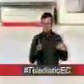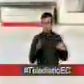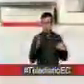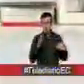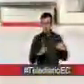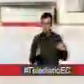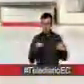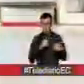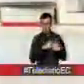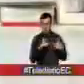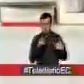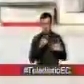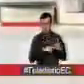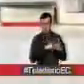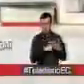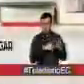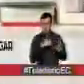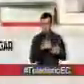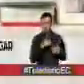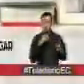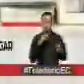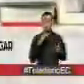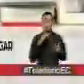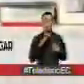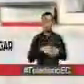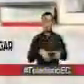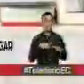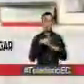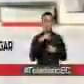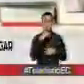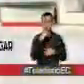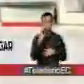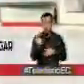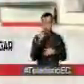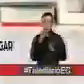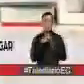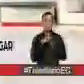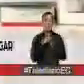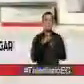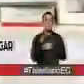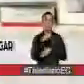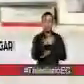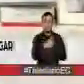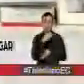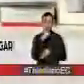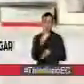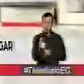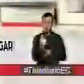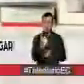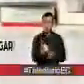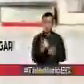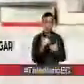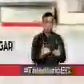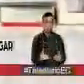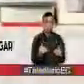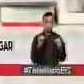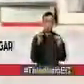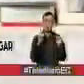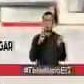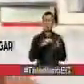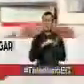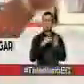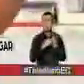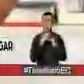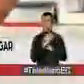vedas y los tiempos. Eso ha sido importante. Por ejemplo, la pesca de los picudos, hablando de la pesca deportiva, está buenísima.